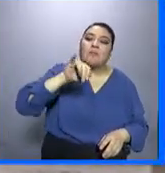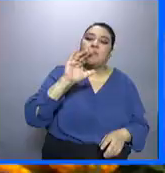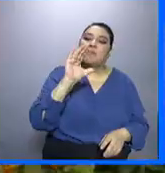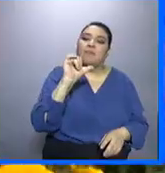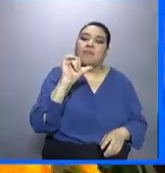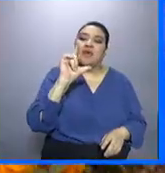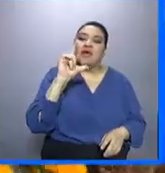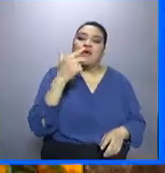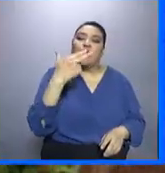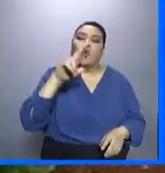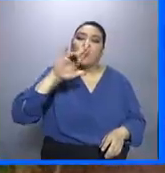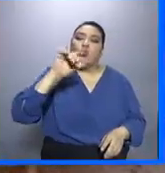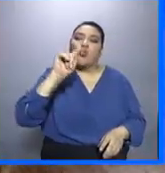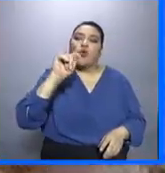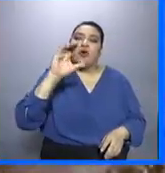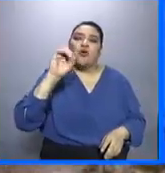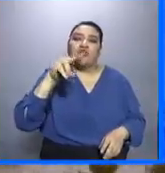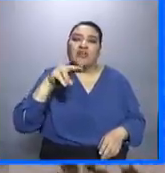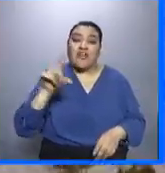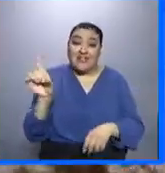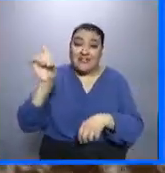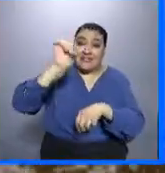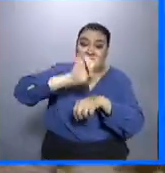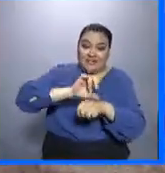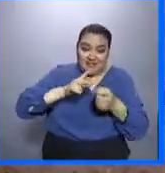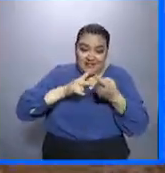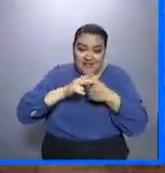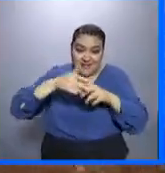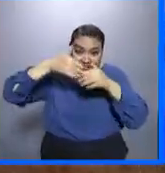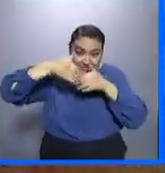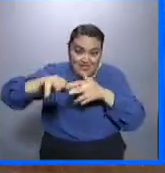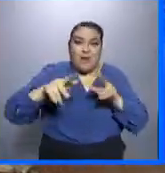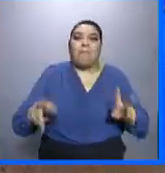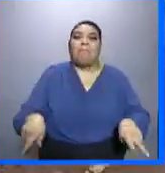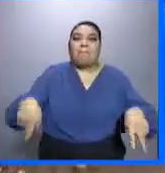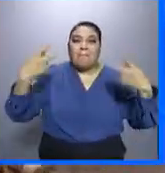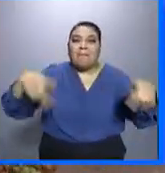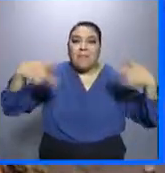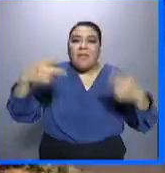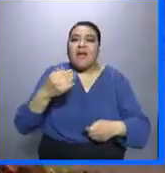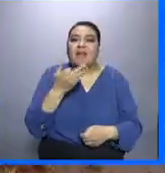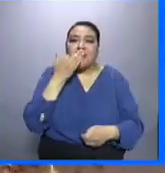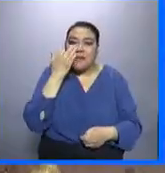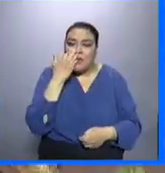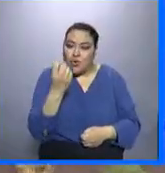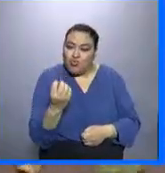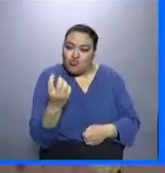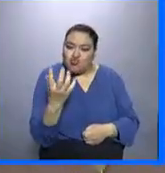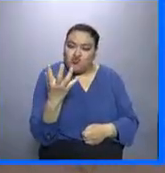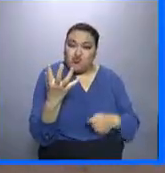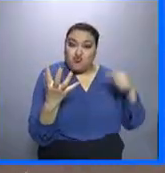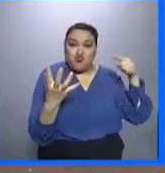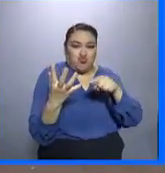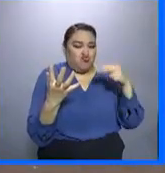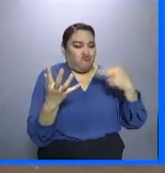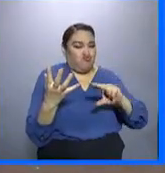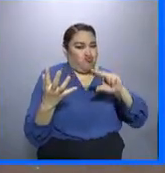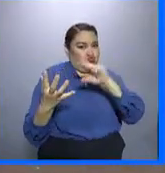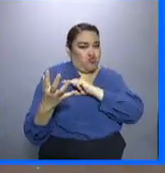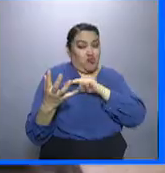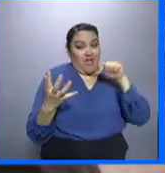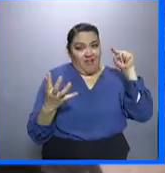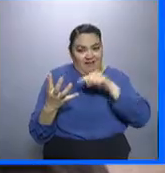Micalhuitontli. Y con esta celebración comienza también la venta de la flor más representativa de la fecha, el